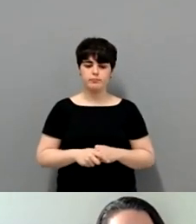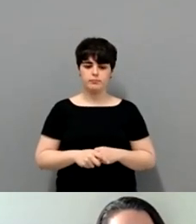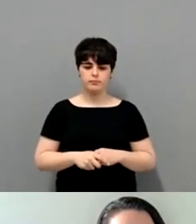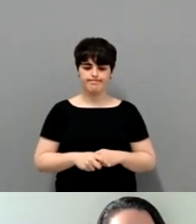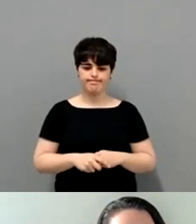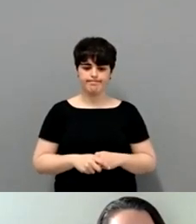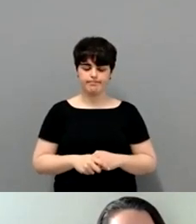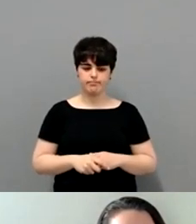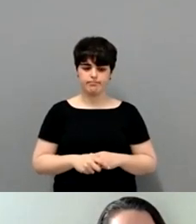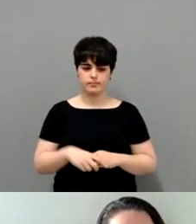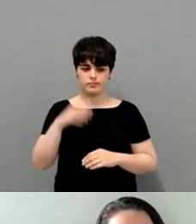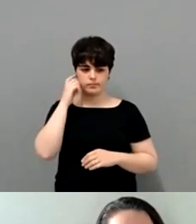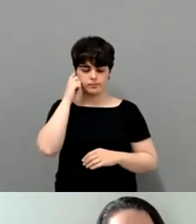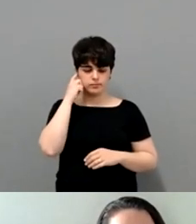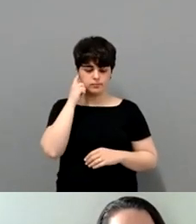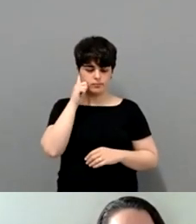pronunciación.